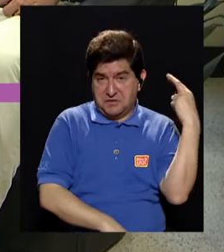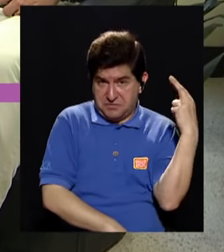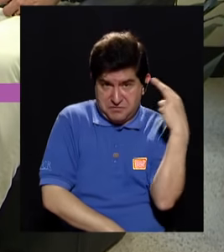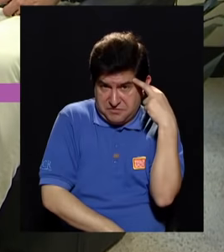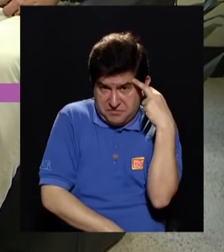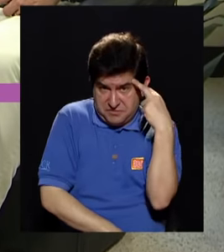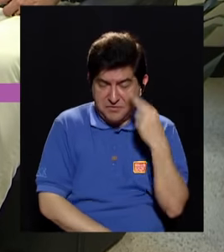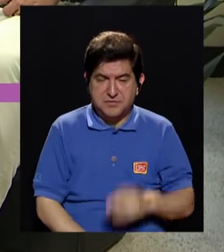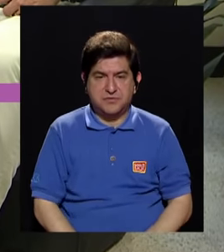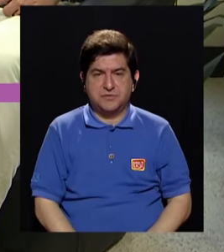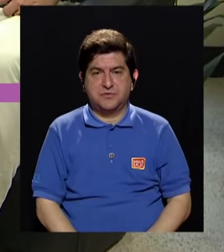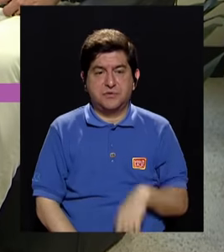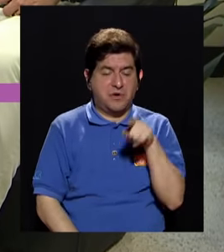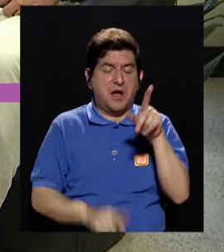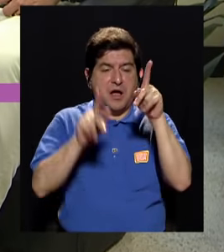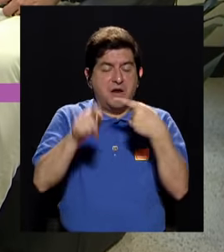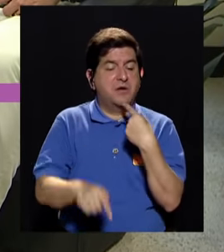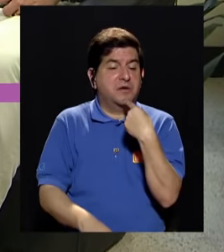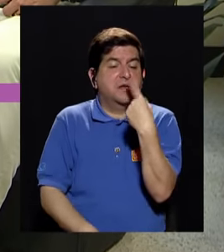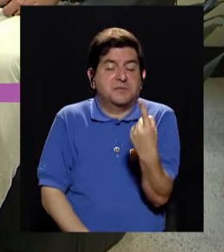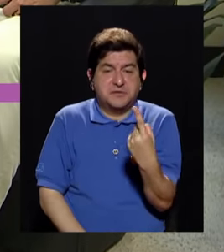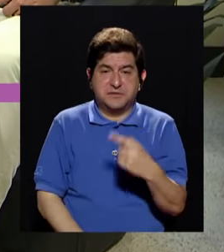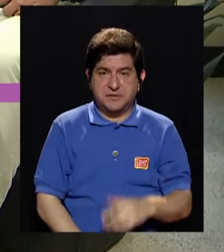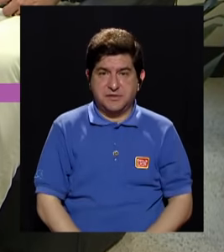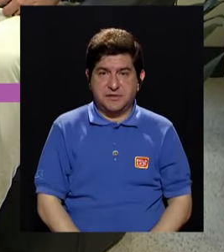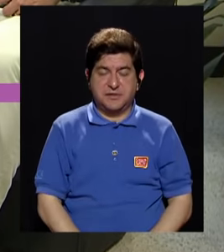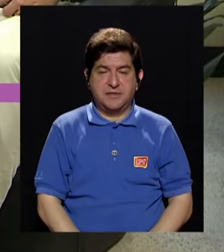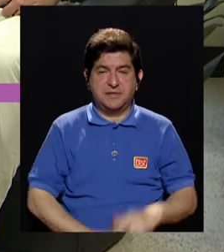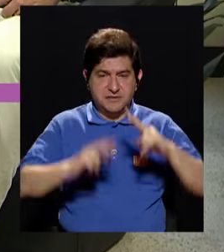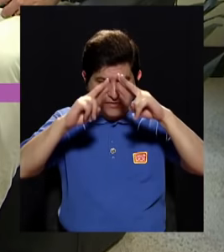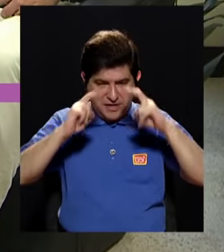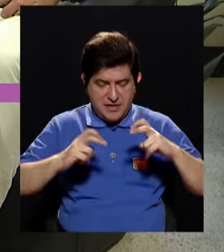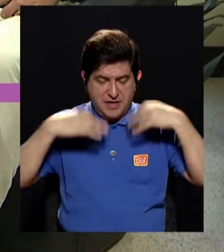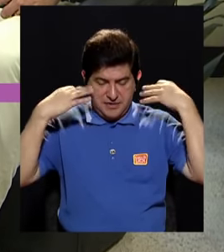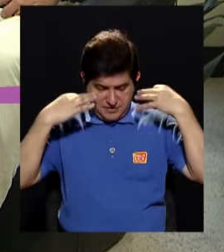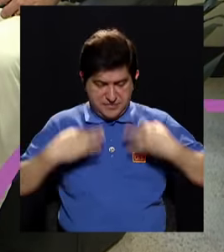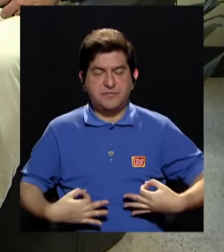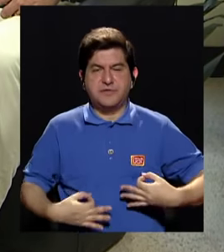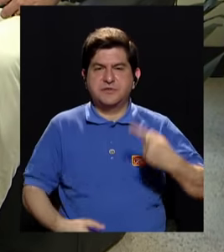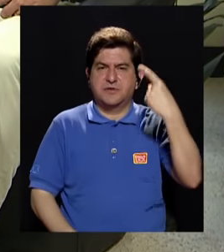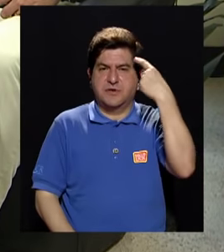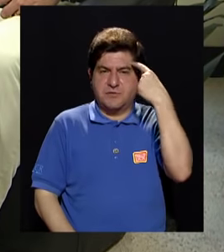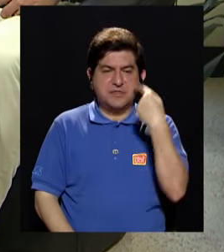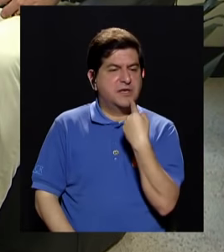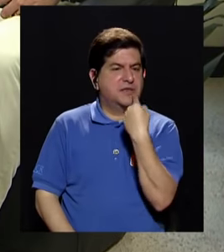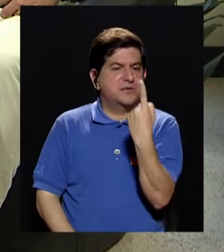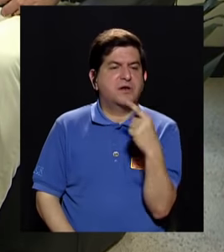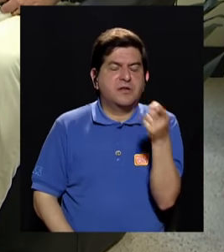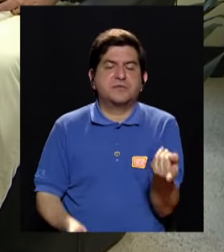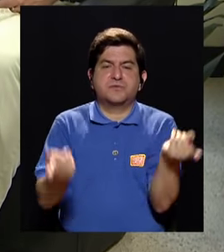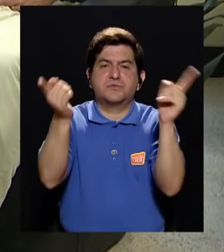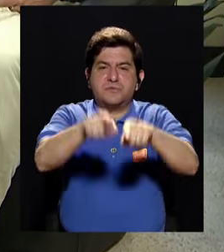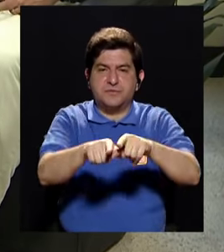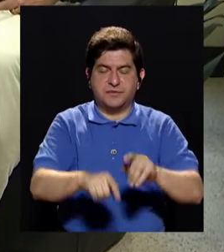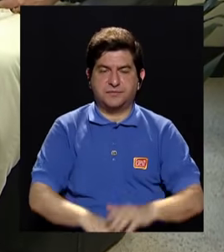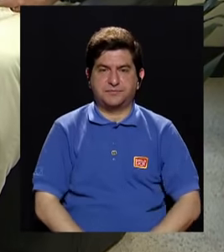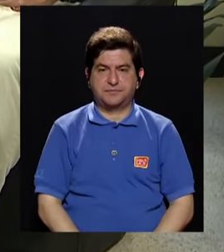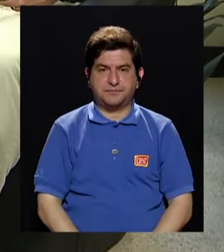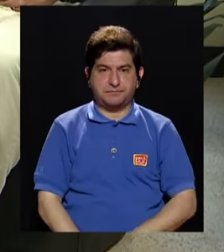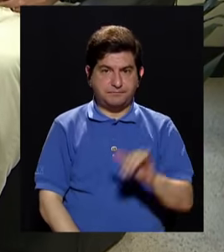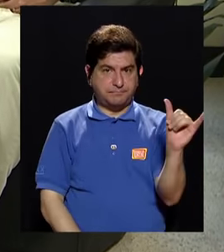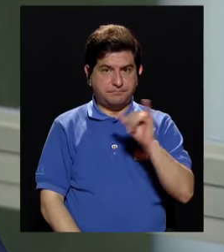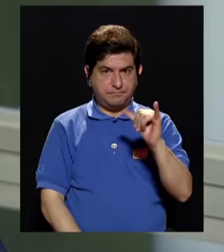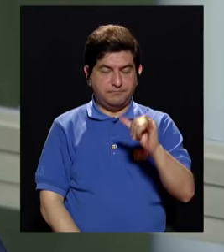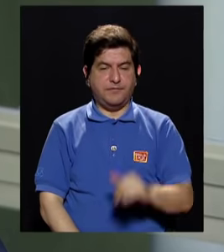causa dependiendo lo que el paciente refiera es un examen físico orientado hacia lo que é está diciendo que le pasó